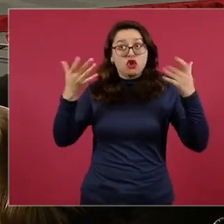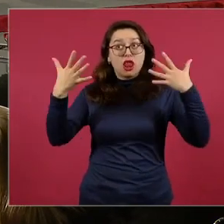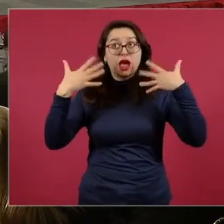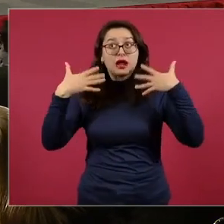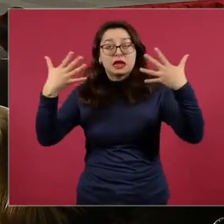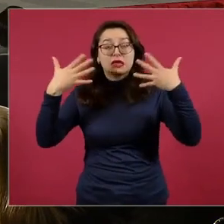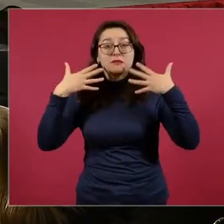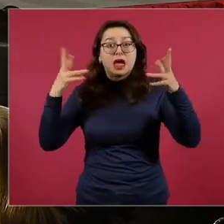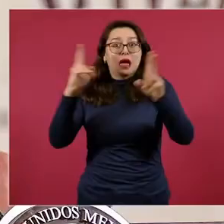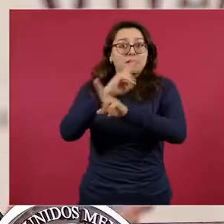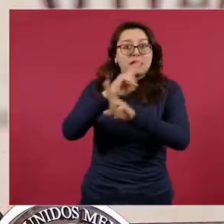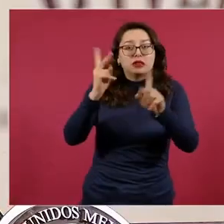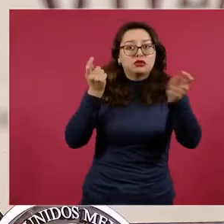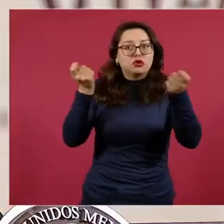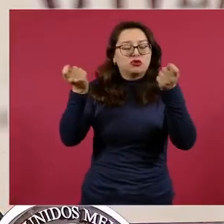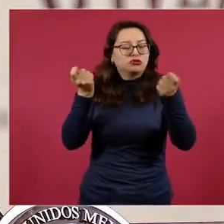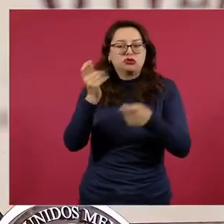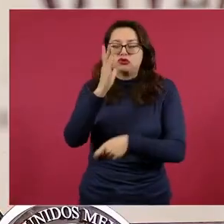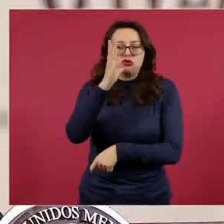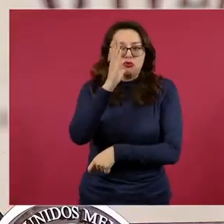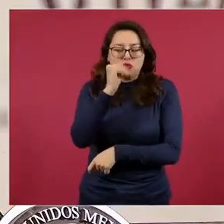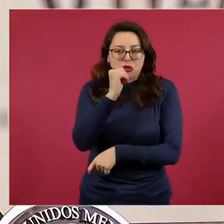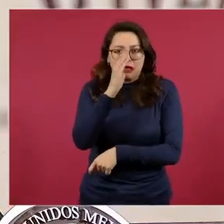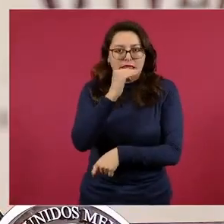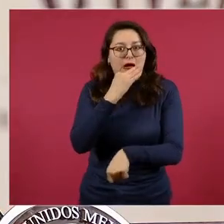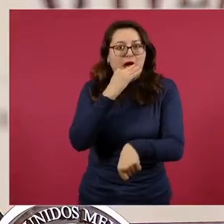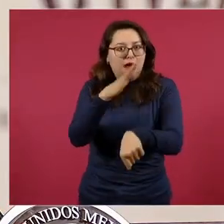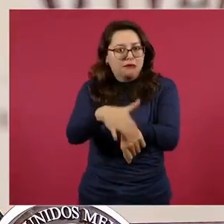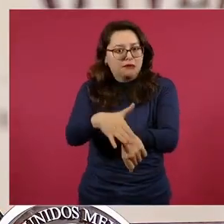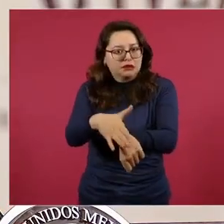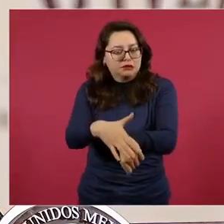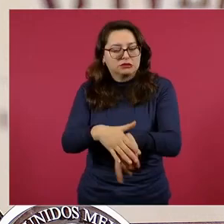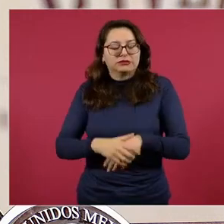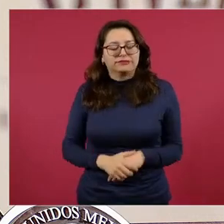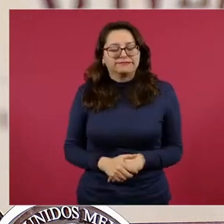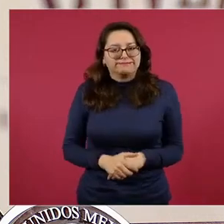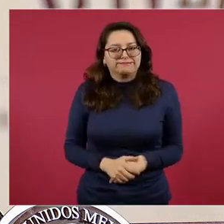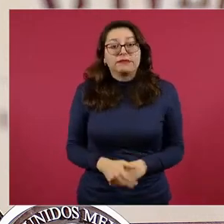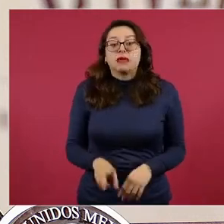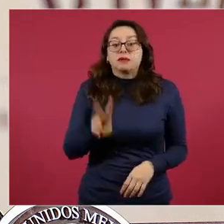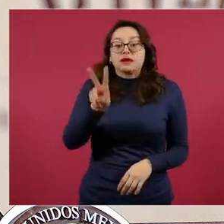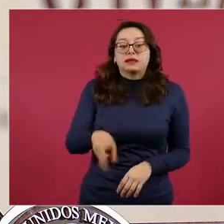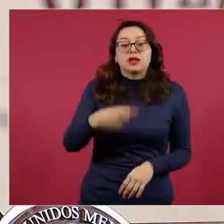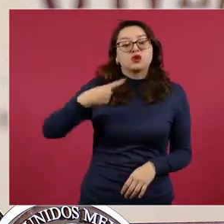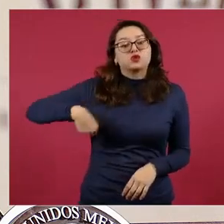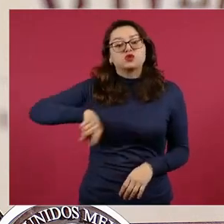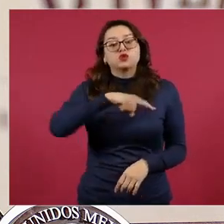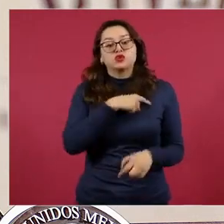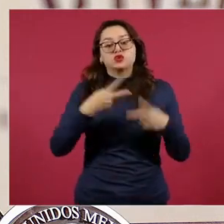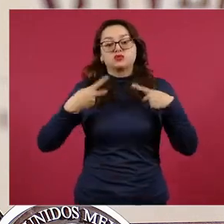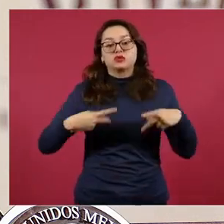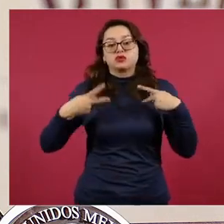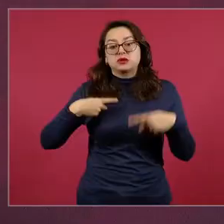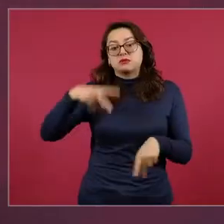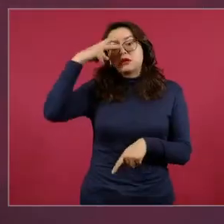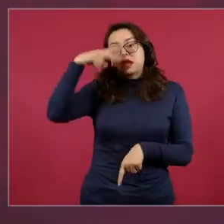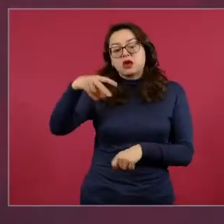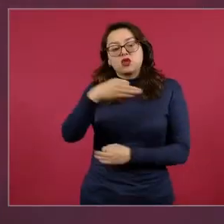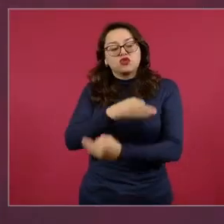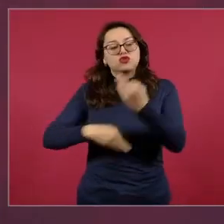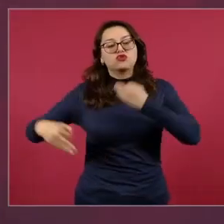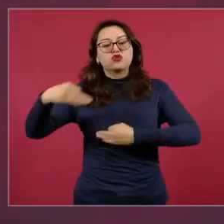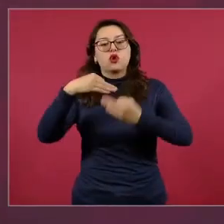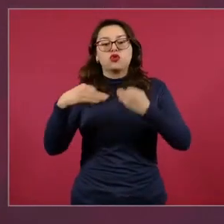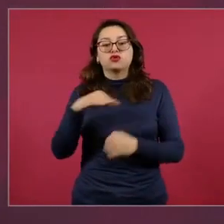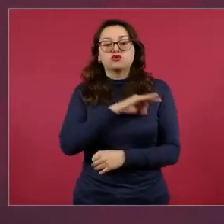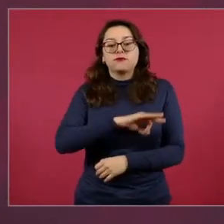una felicidad para todos los mexicanos que el patrimonio sea del pueblo de México y